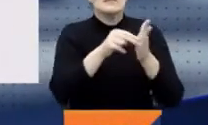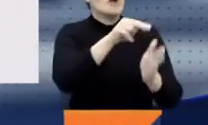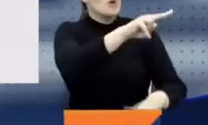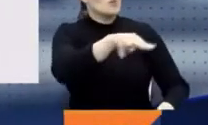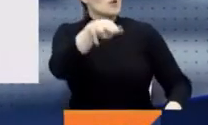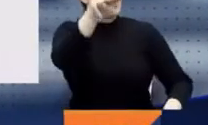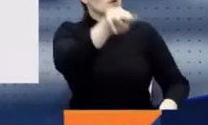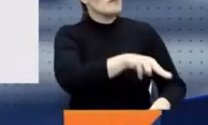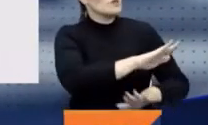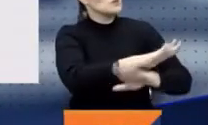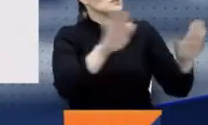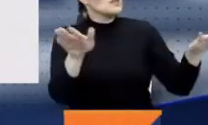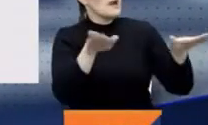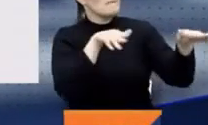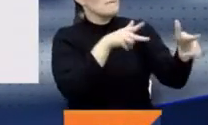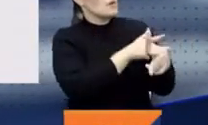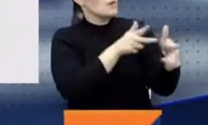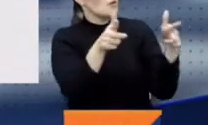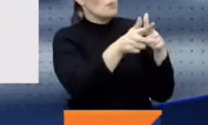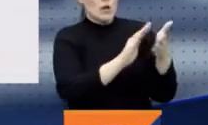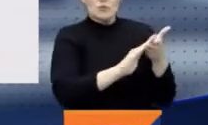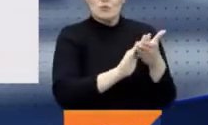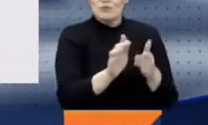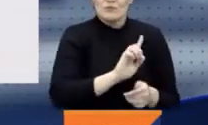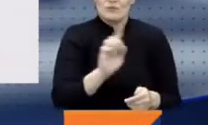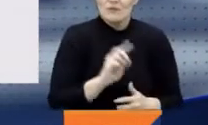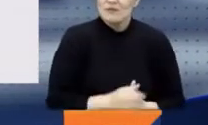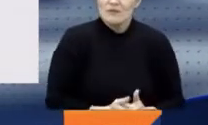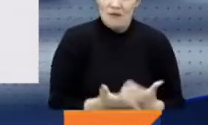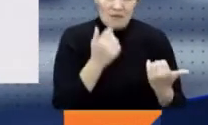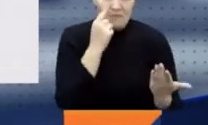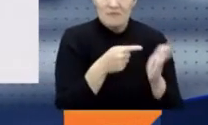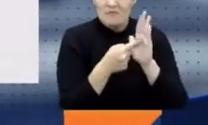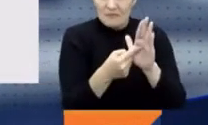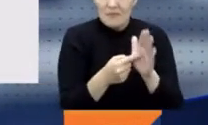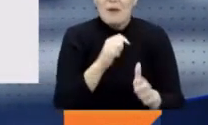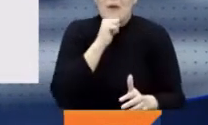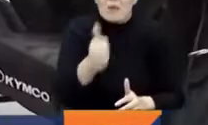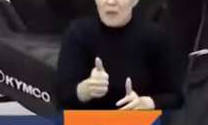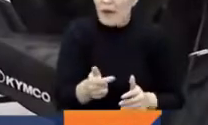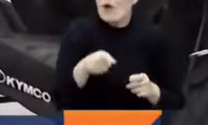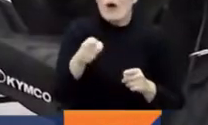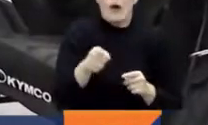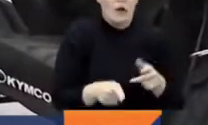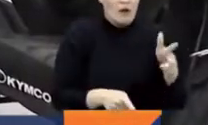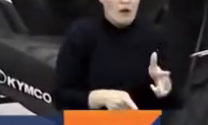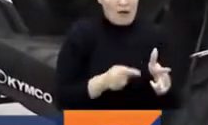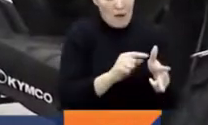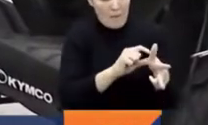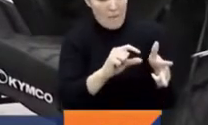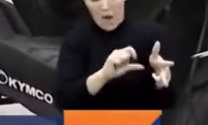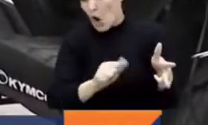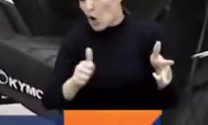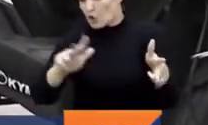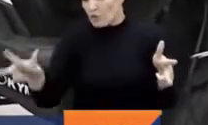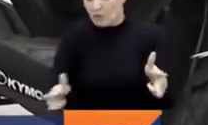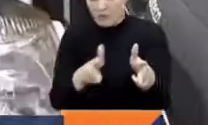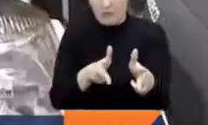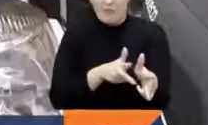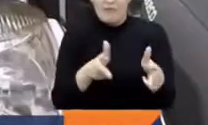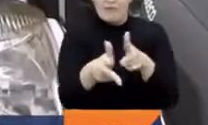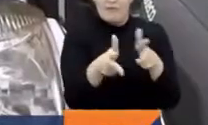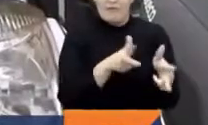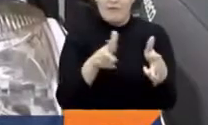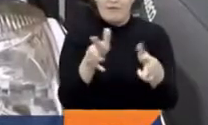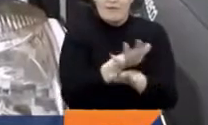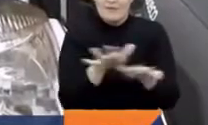circulación es una solución y no es así. Eso lo que ha demostrado es que introduce más vehículos al mercado. ¿Por qué? Ahora mismo en esta época